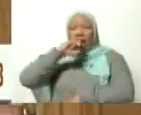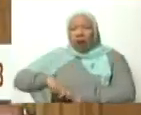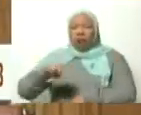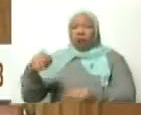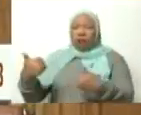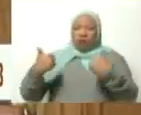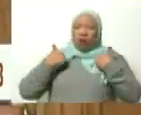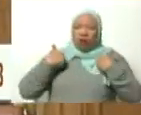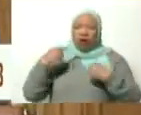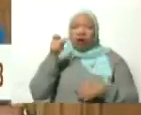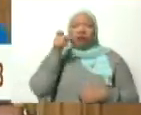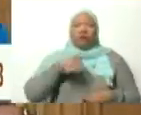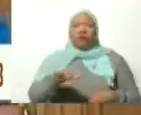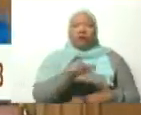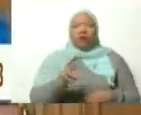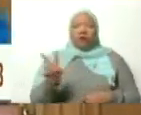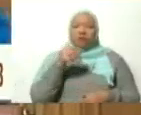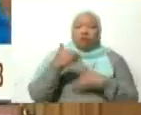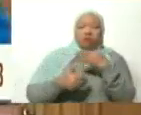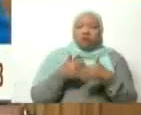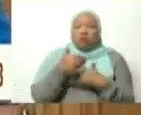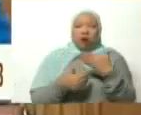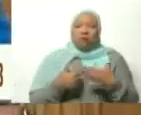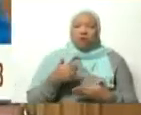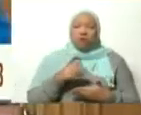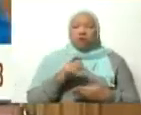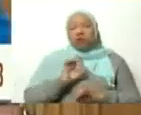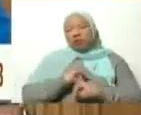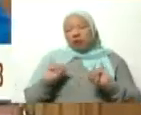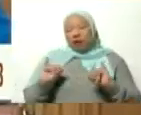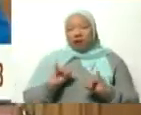país y que han ido cayendo uno a uno.